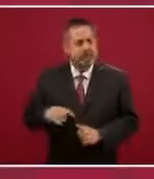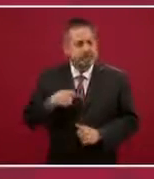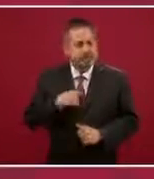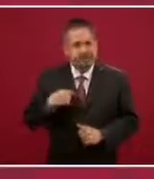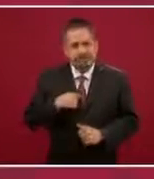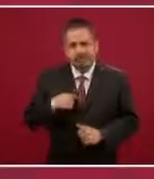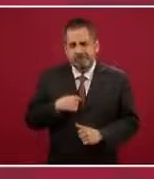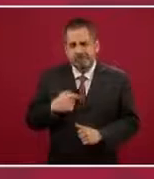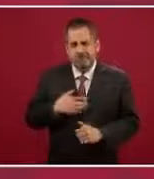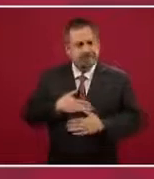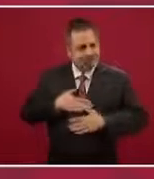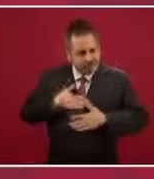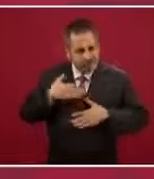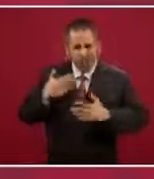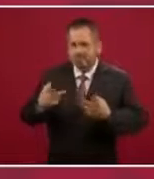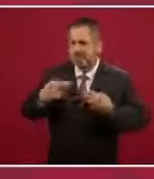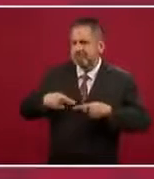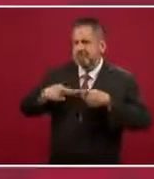mucha fe